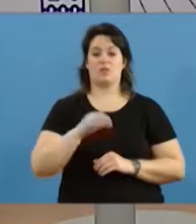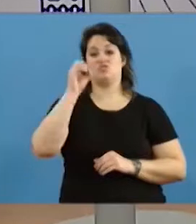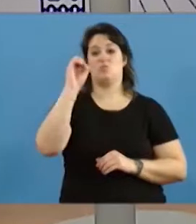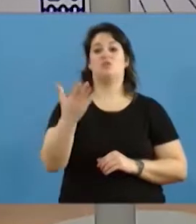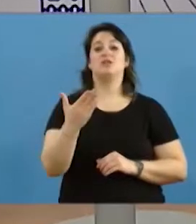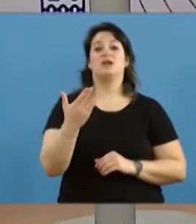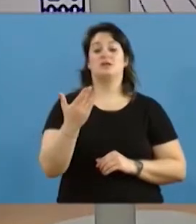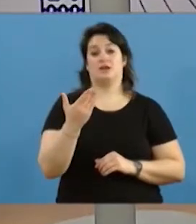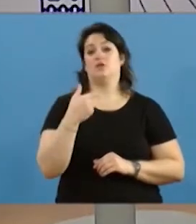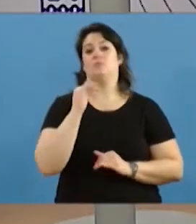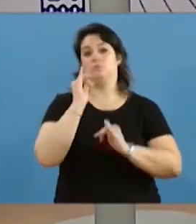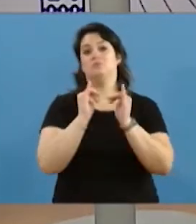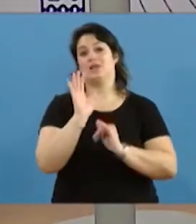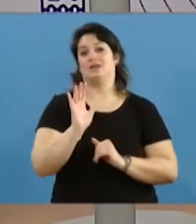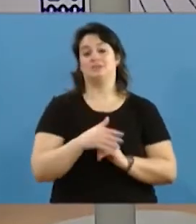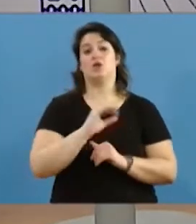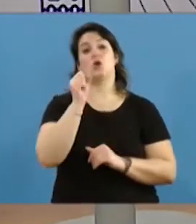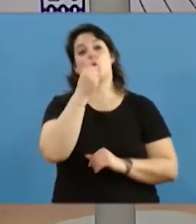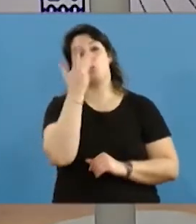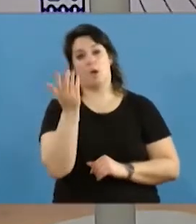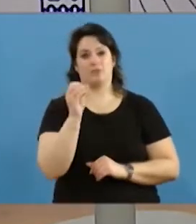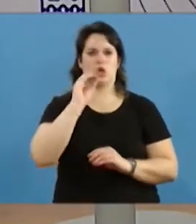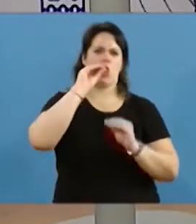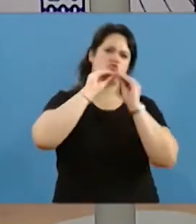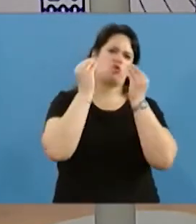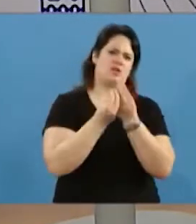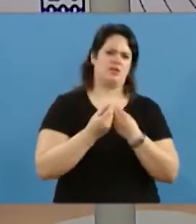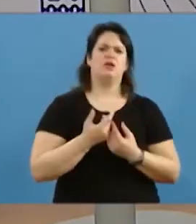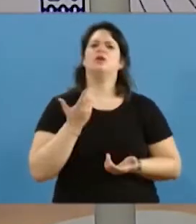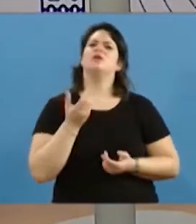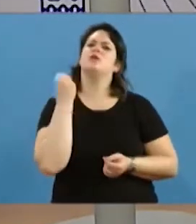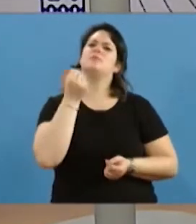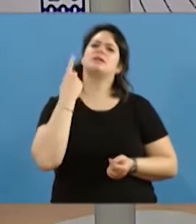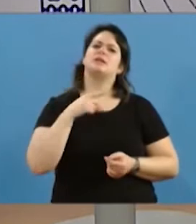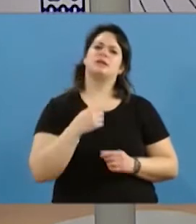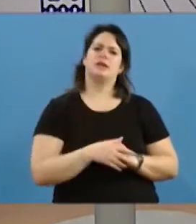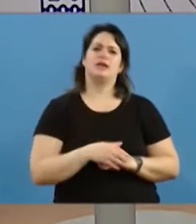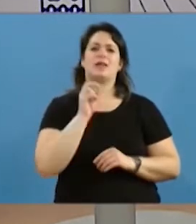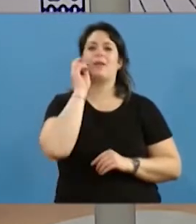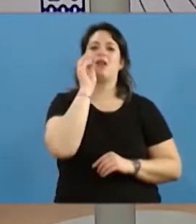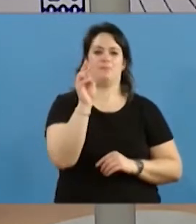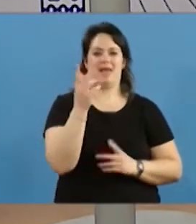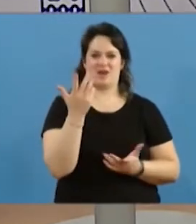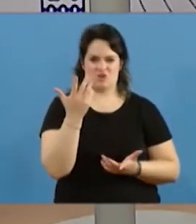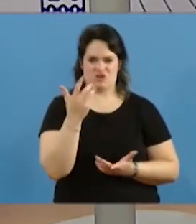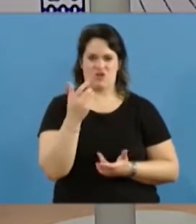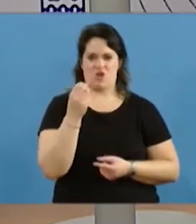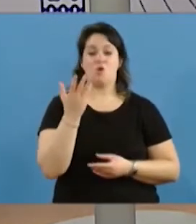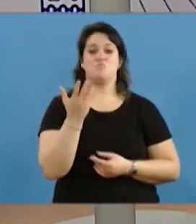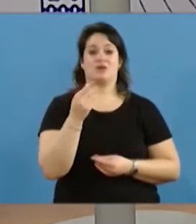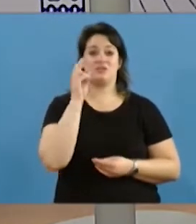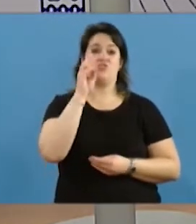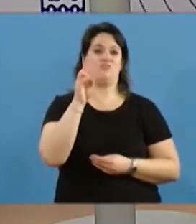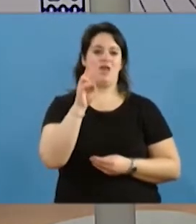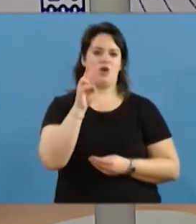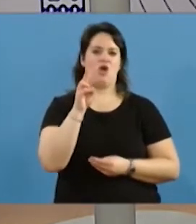porcentual podemos decir eso. Uh-huh. ¿Cuánto del total? ¿Qué otra cosa me sirve de esto? Y la parte visual me sirve. ¿Por qué? Porque yo miro